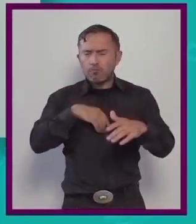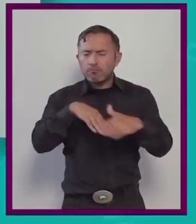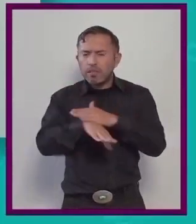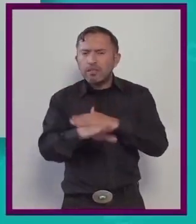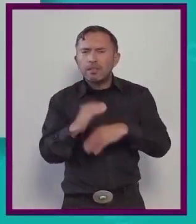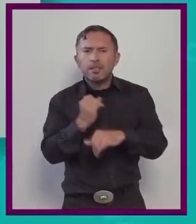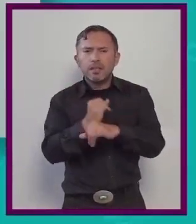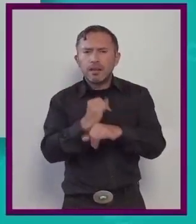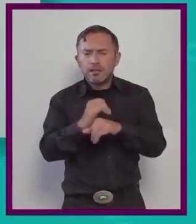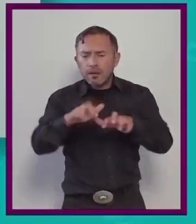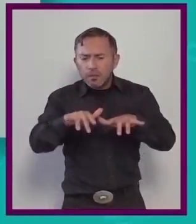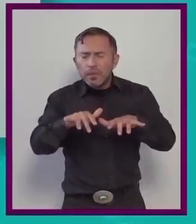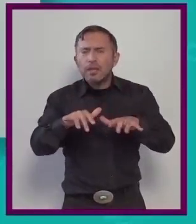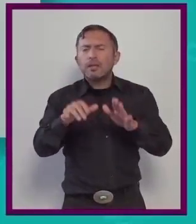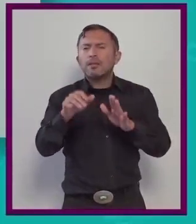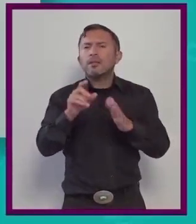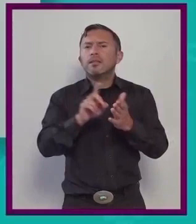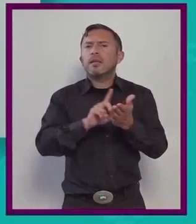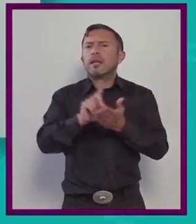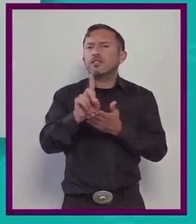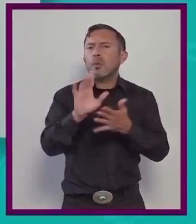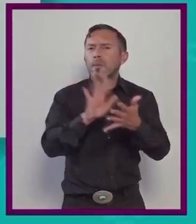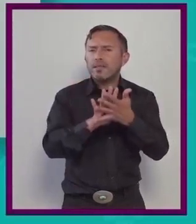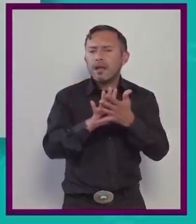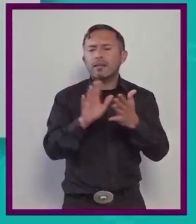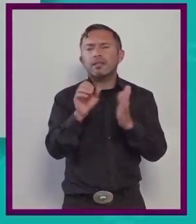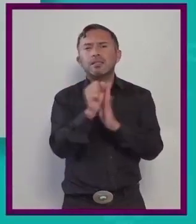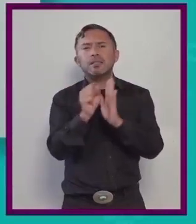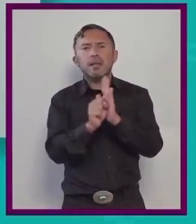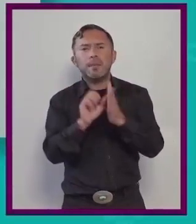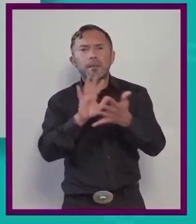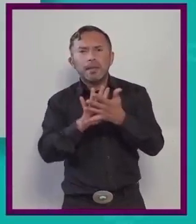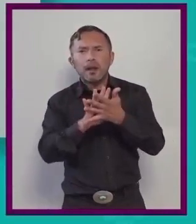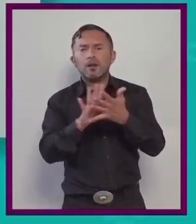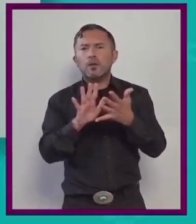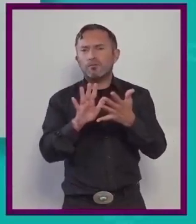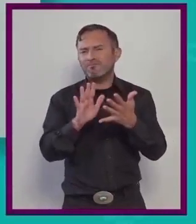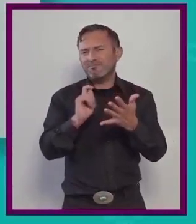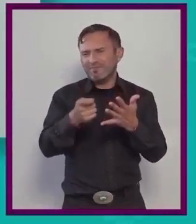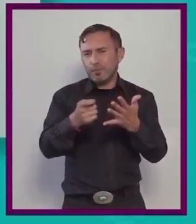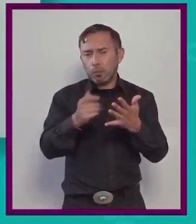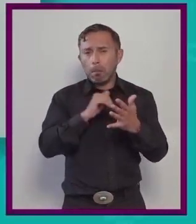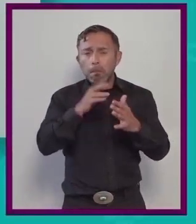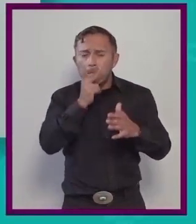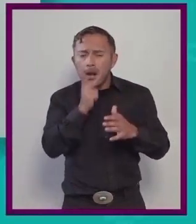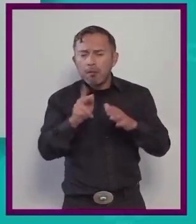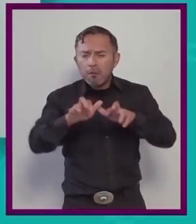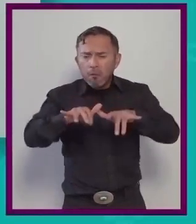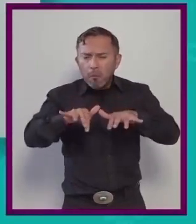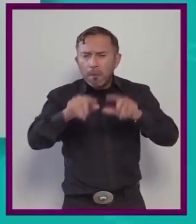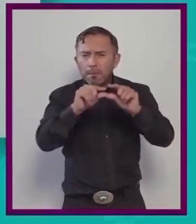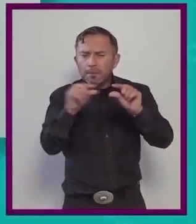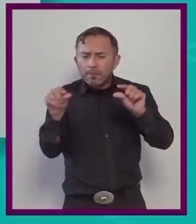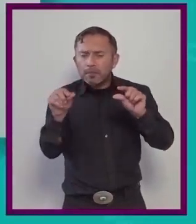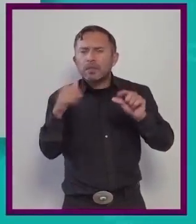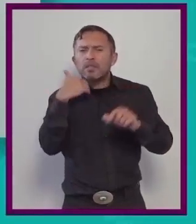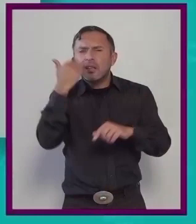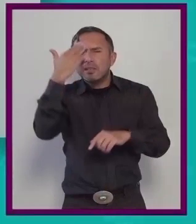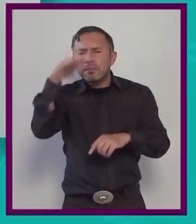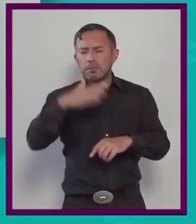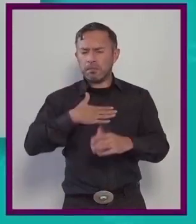a Internet, buscar derecho penal, sistema penal, derechos dentro del sistema penal, para conocer cuáles